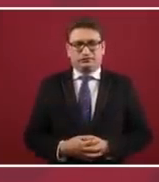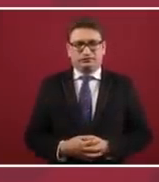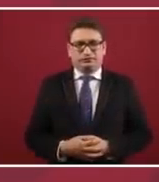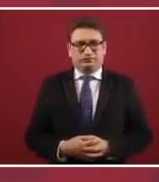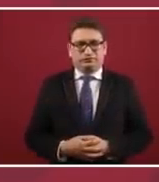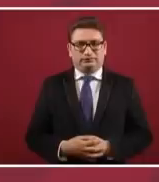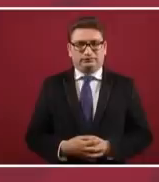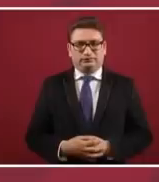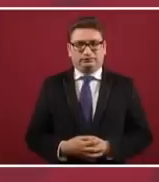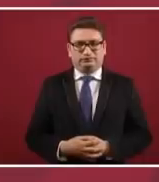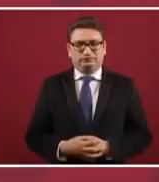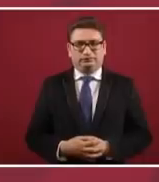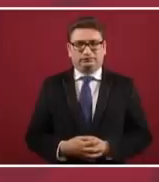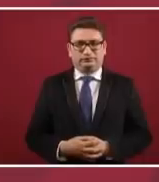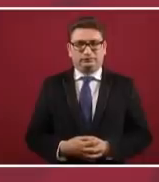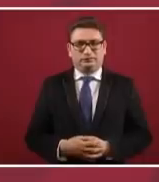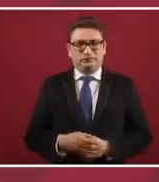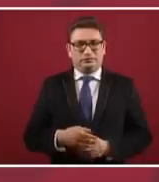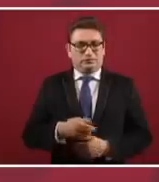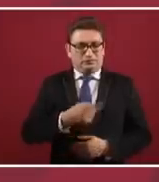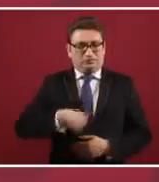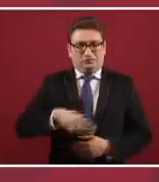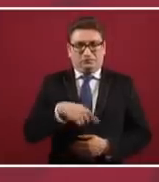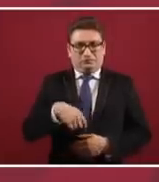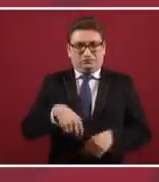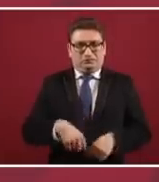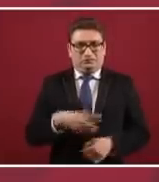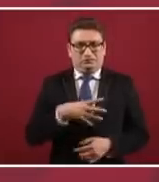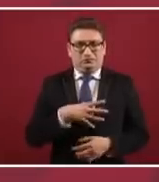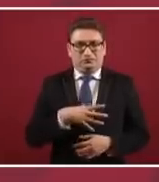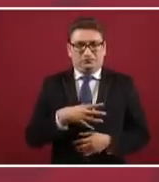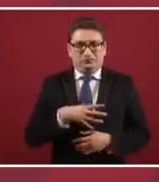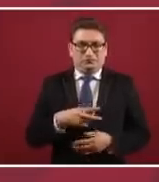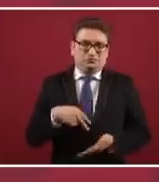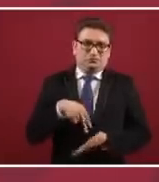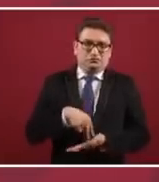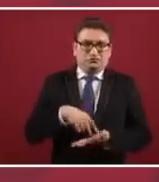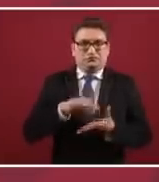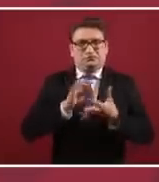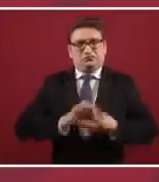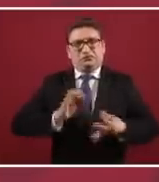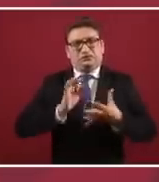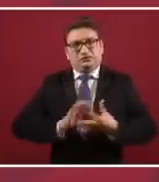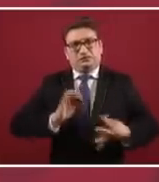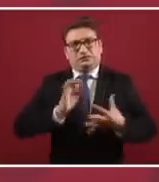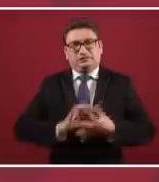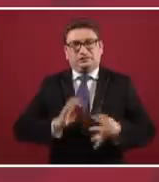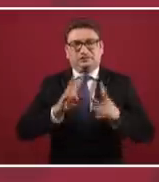que nos tienen aquí hablando del tema,